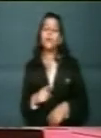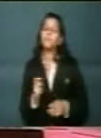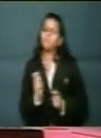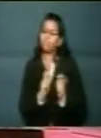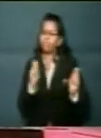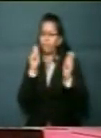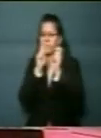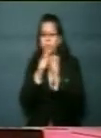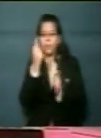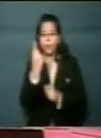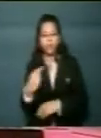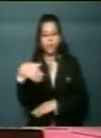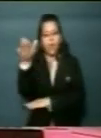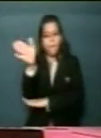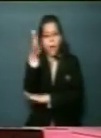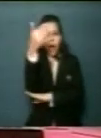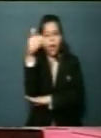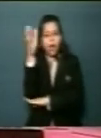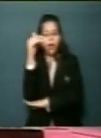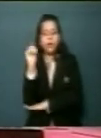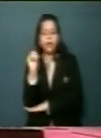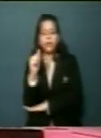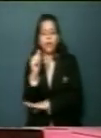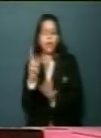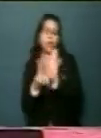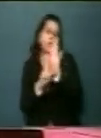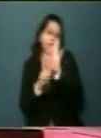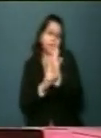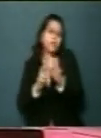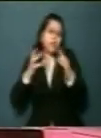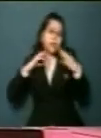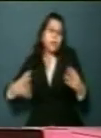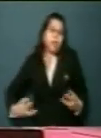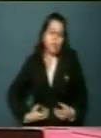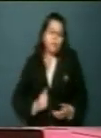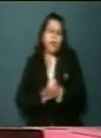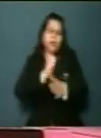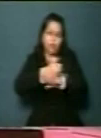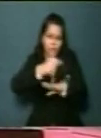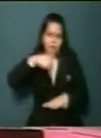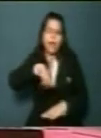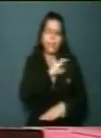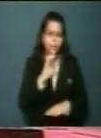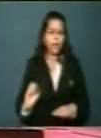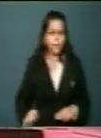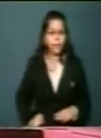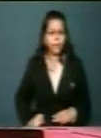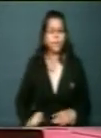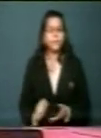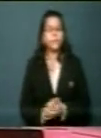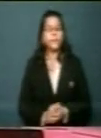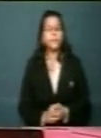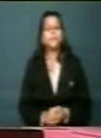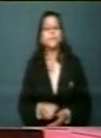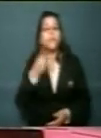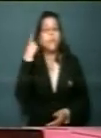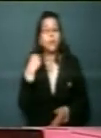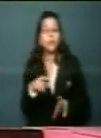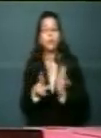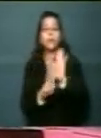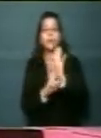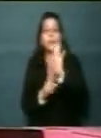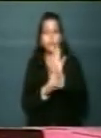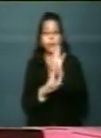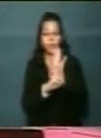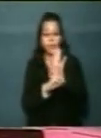excelentísimos señores embajadores y honorables jefes de misiones diplomáticas acreditadas en nuestro país, señores representantes